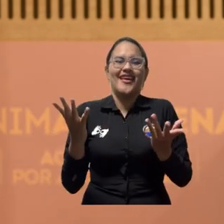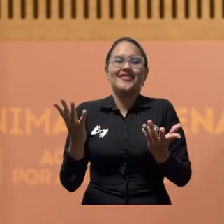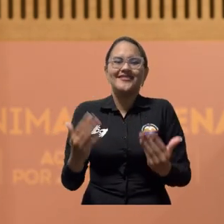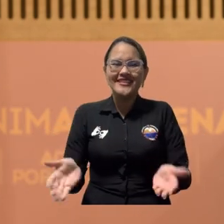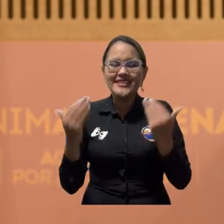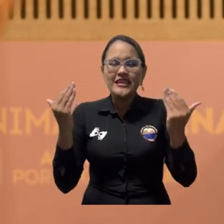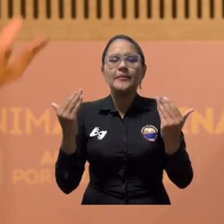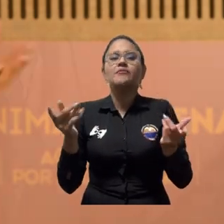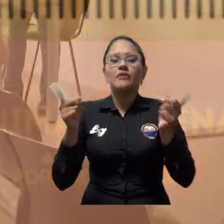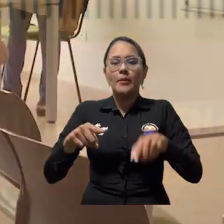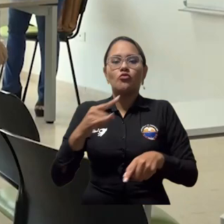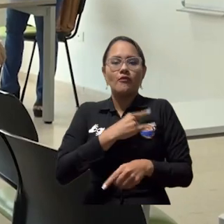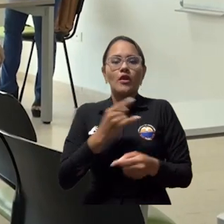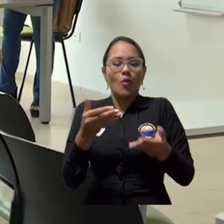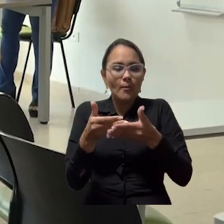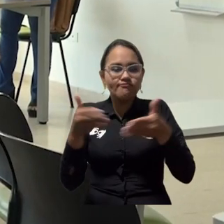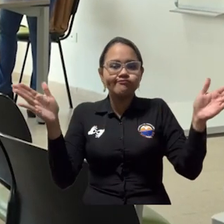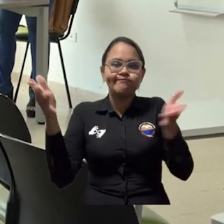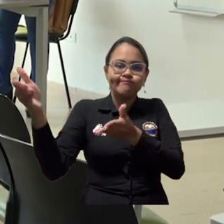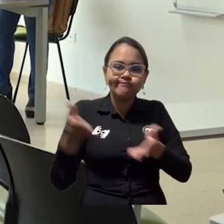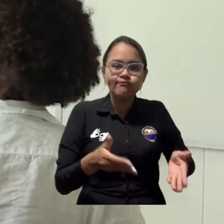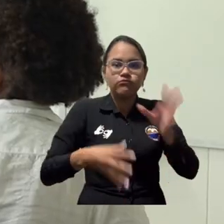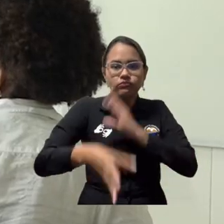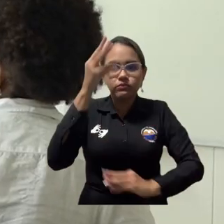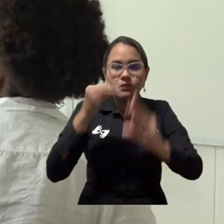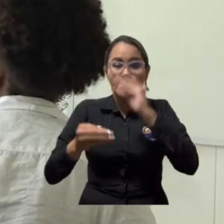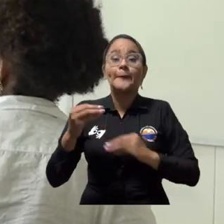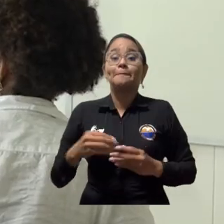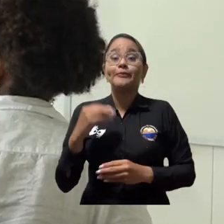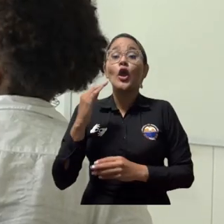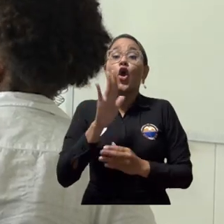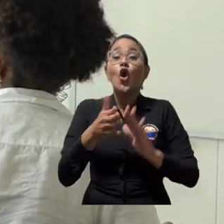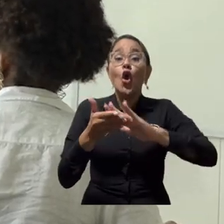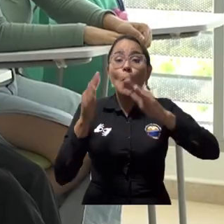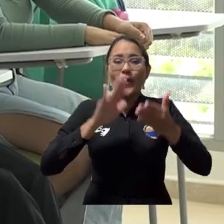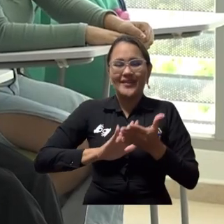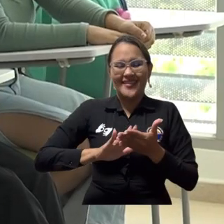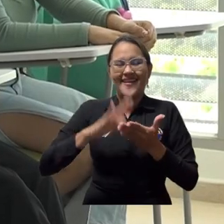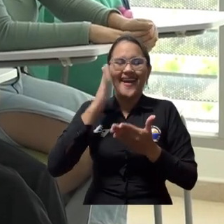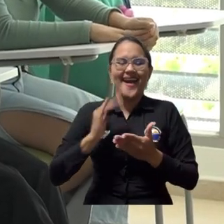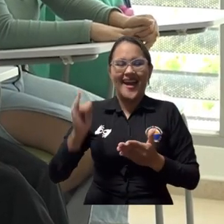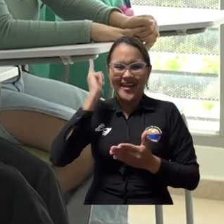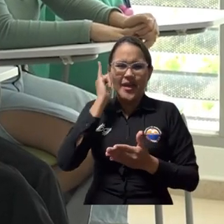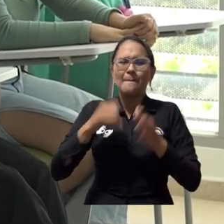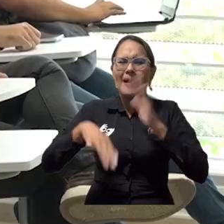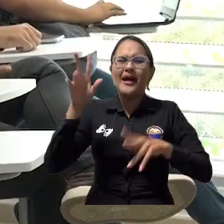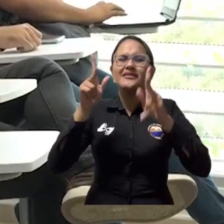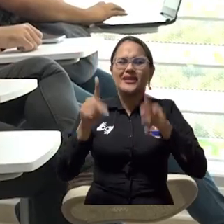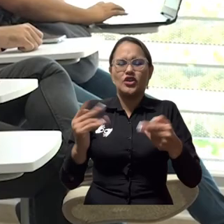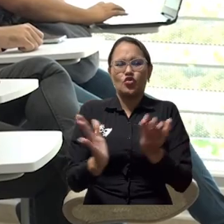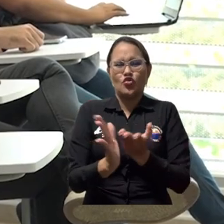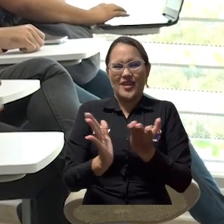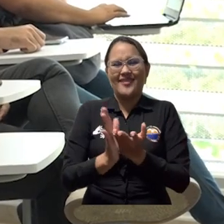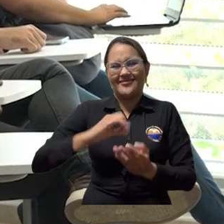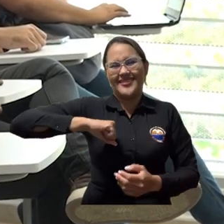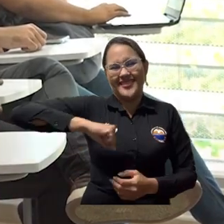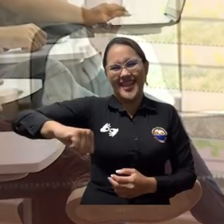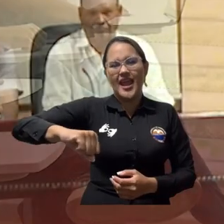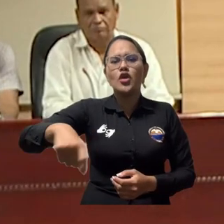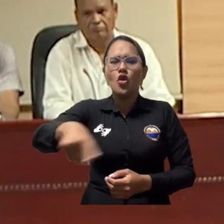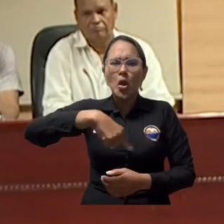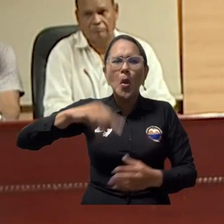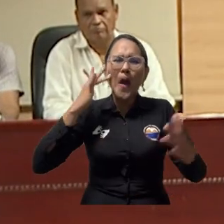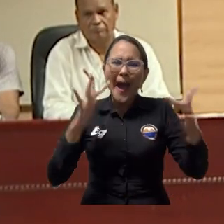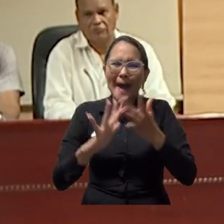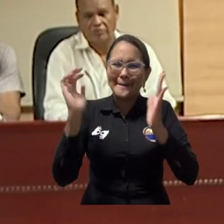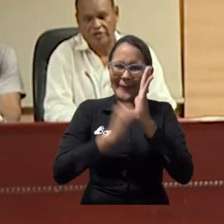sociedad regional. La comunidad académica, especialmente estudiantes del programa de Derecho que tienen afinidad o cursan asignaturas referentes